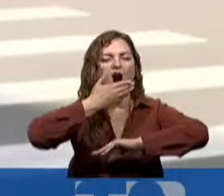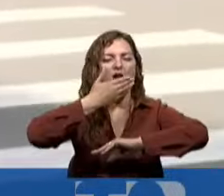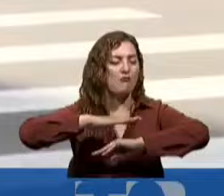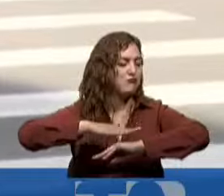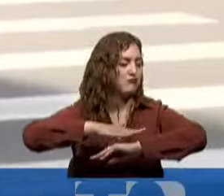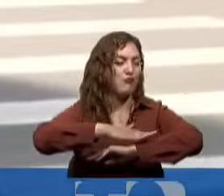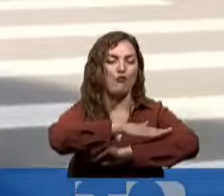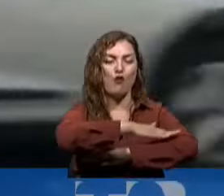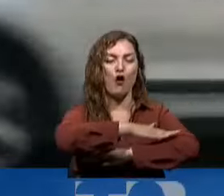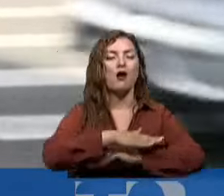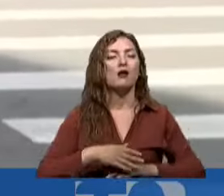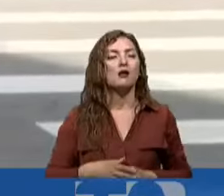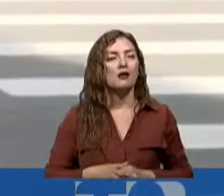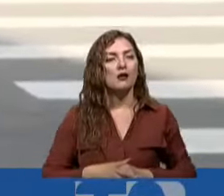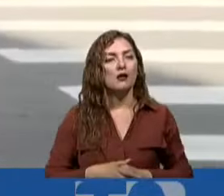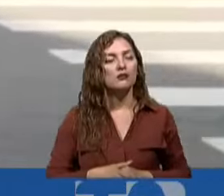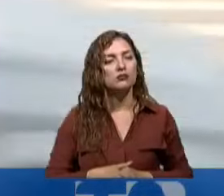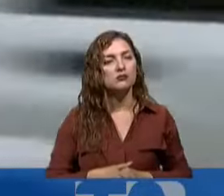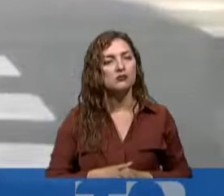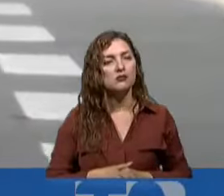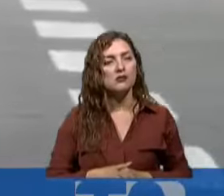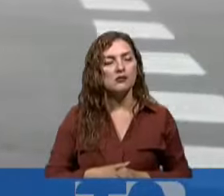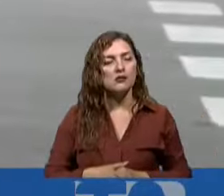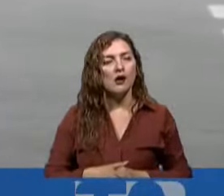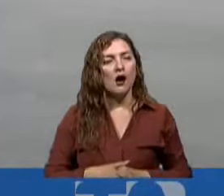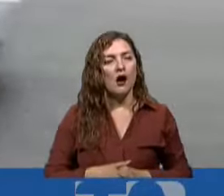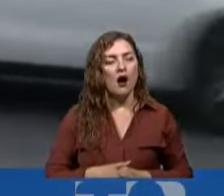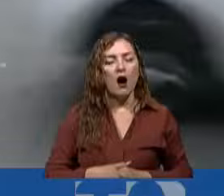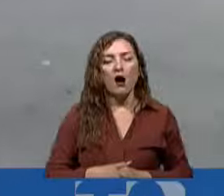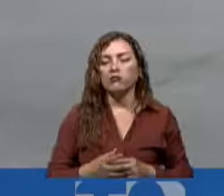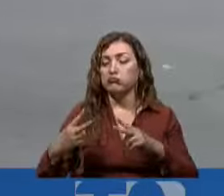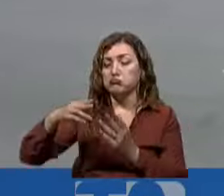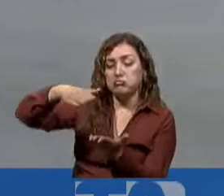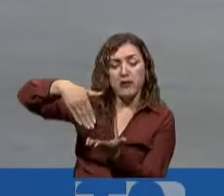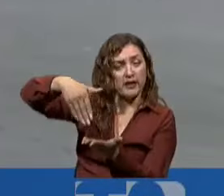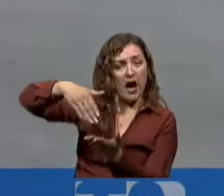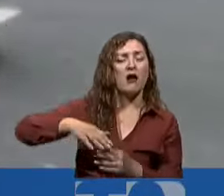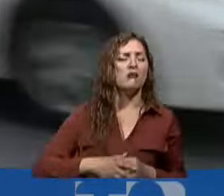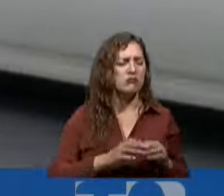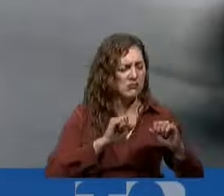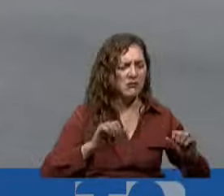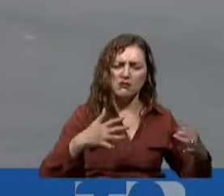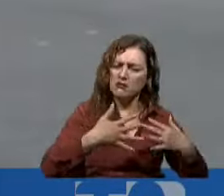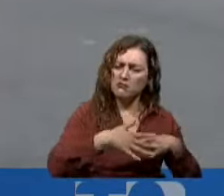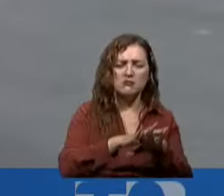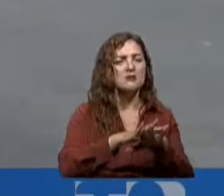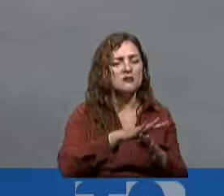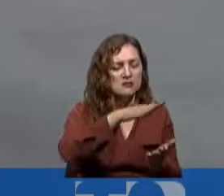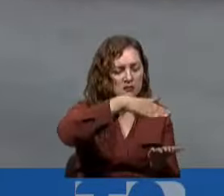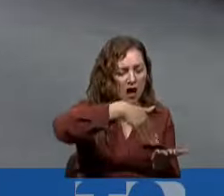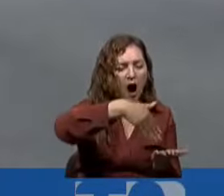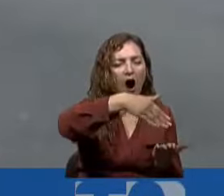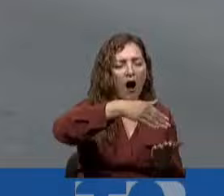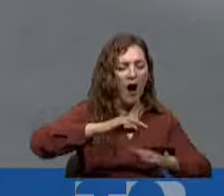finalidad de que exista una pacificación vial. Y el tema también de la señalética. Sí, la obra es integral. Sí, aparte del asfalto y de la elevación